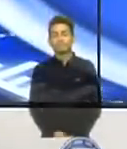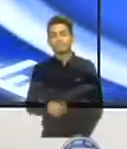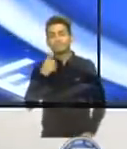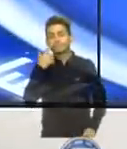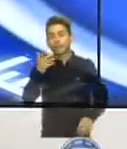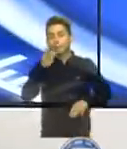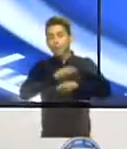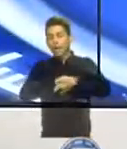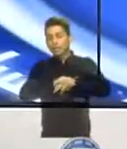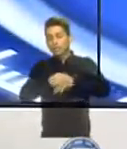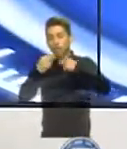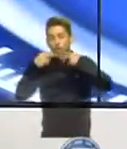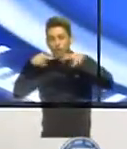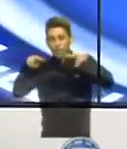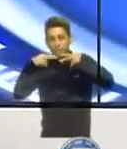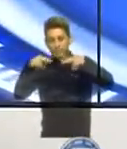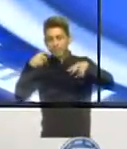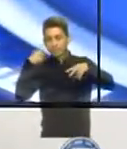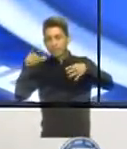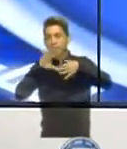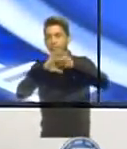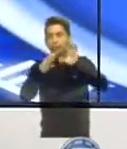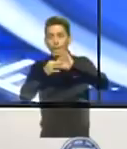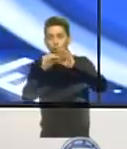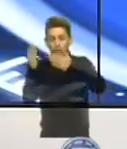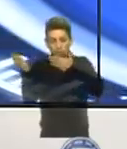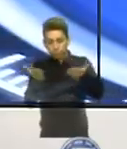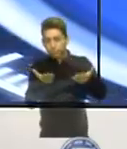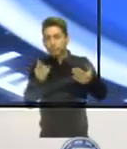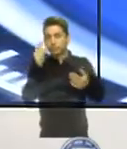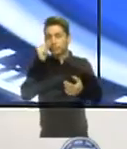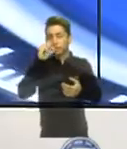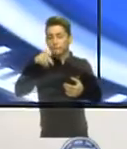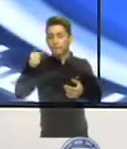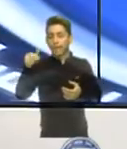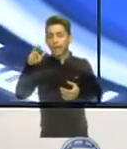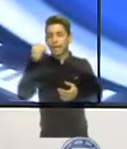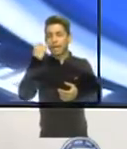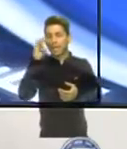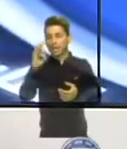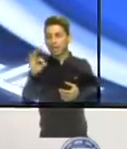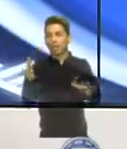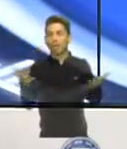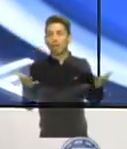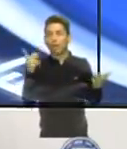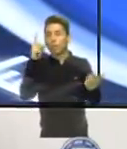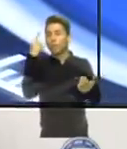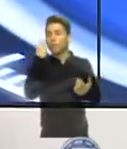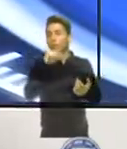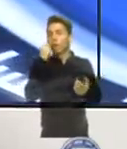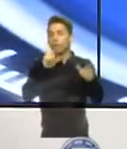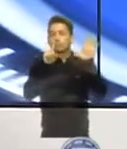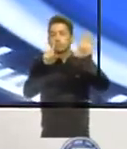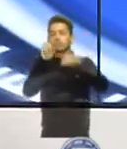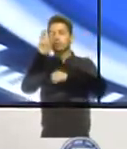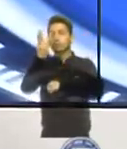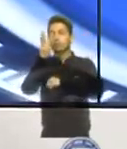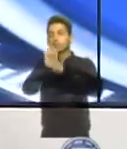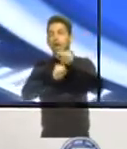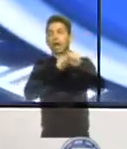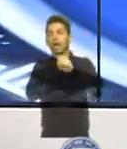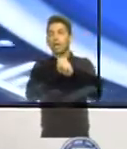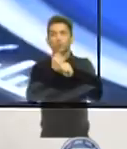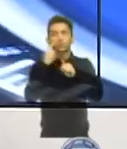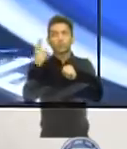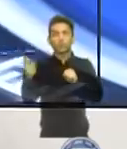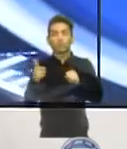Noticias, veamos el reporte que ha preparado nuestro periodista Mario Guzmán, y es acerca de una mujer de 63 años que fue atacada por un enjambre